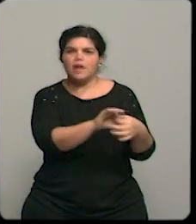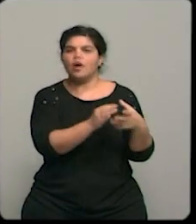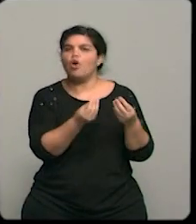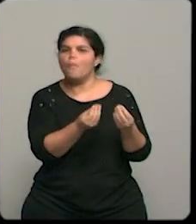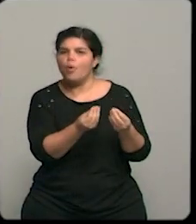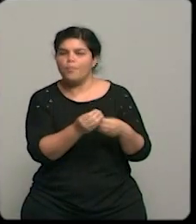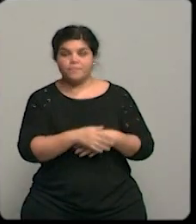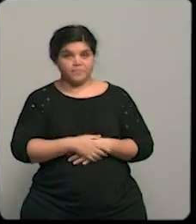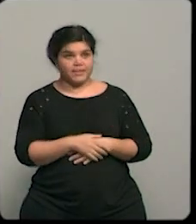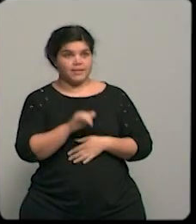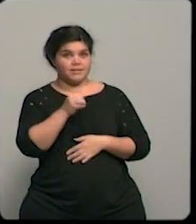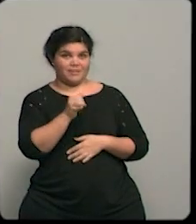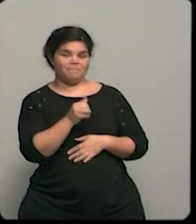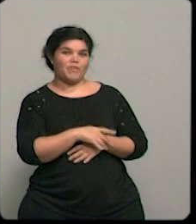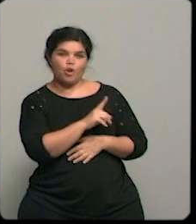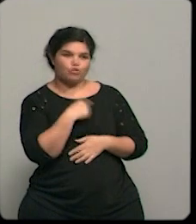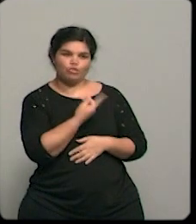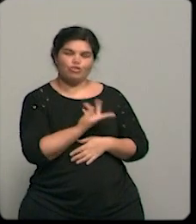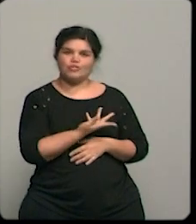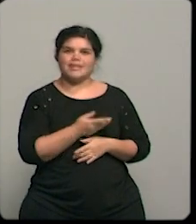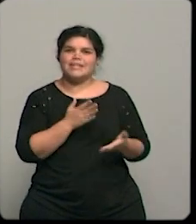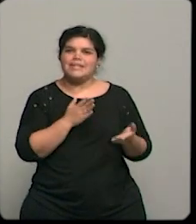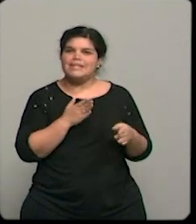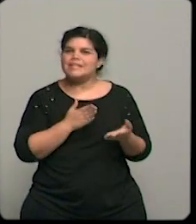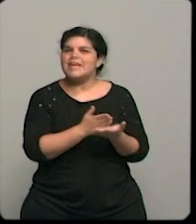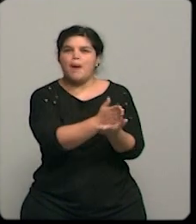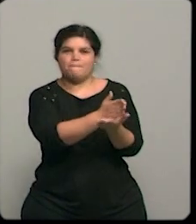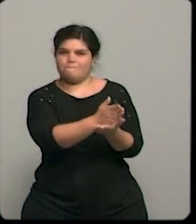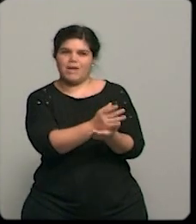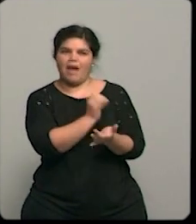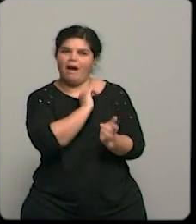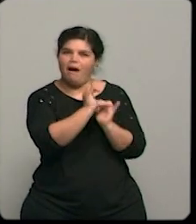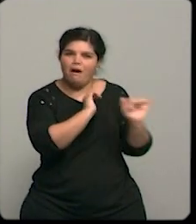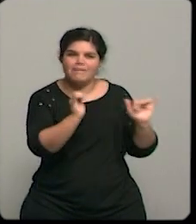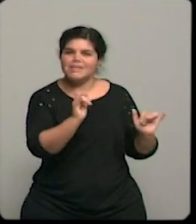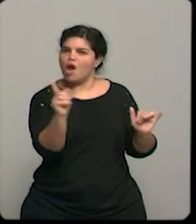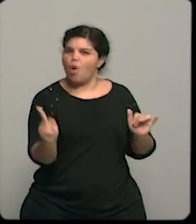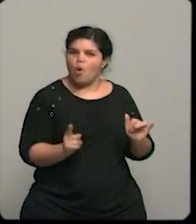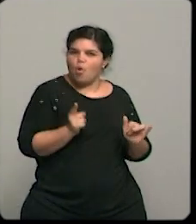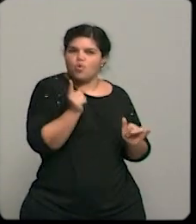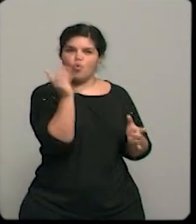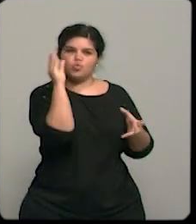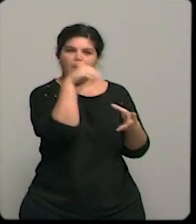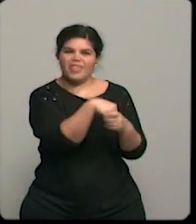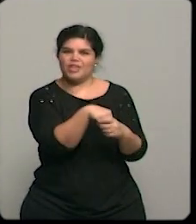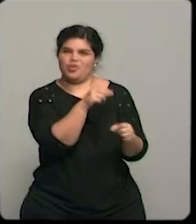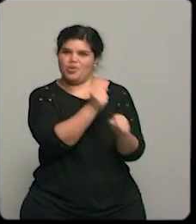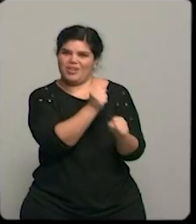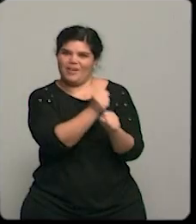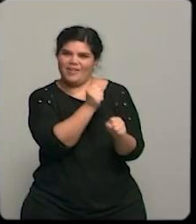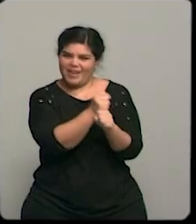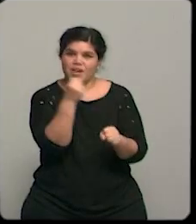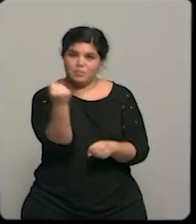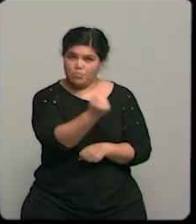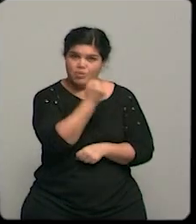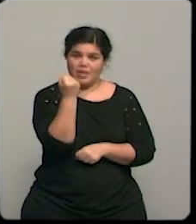también a diario, el privilegio de ser miembro de una orquesta sinfónica. Vuelvo a decir, un país en crisis, un país que tenemos muchos vaivenes,